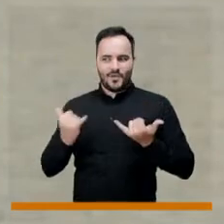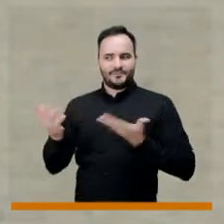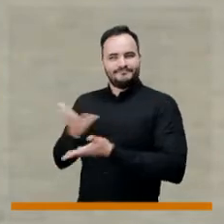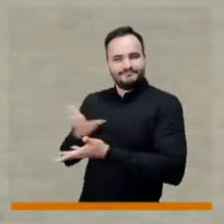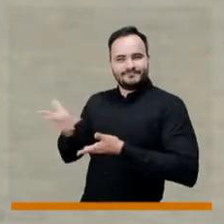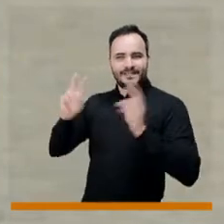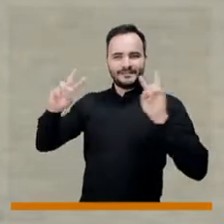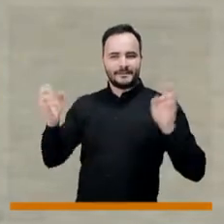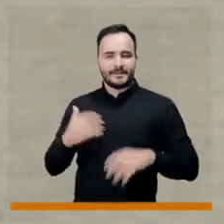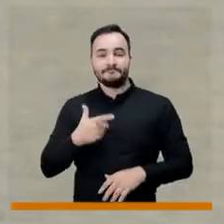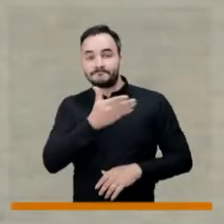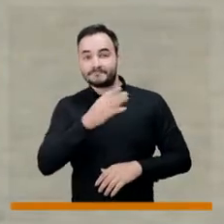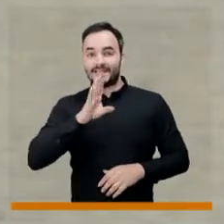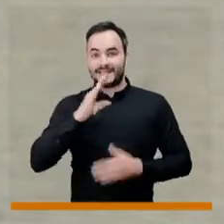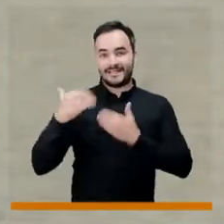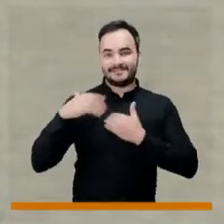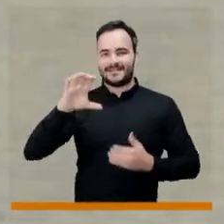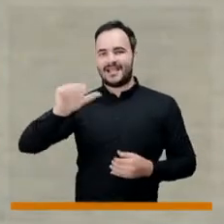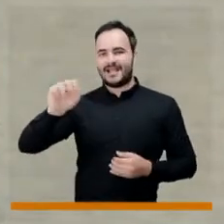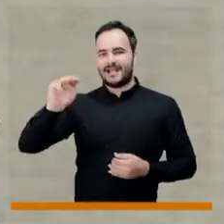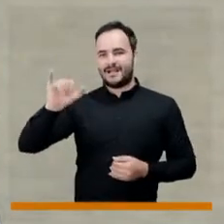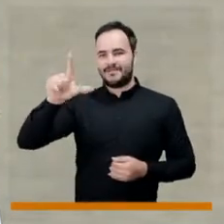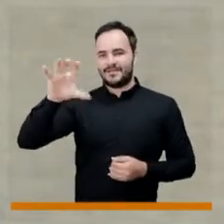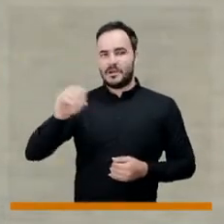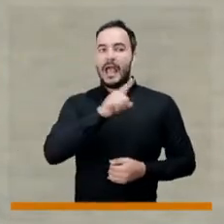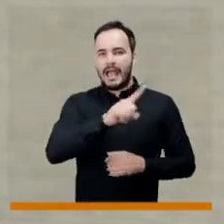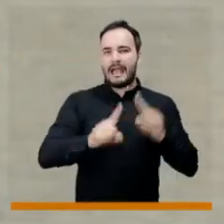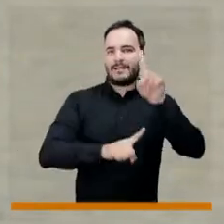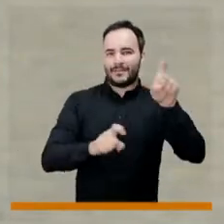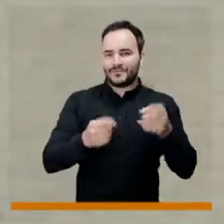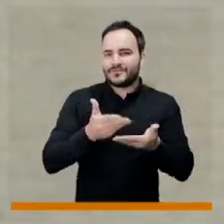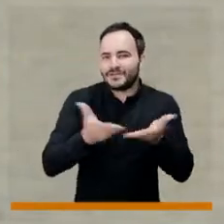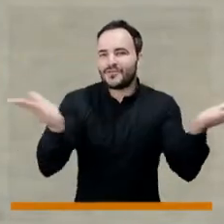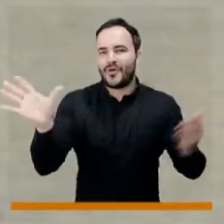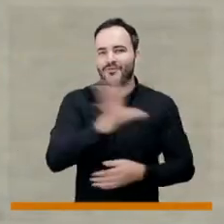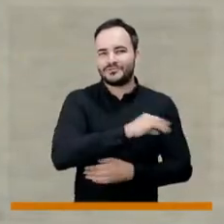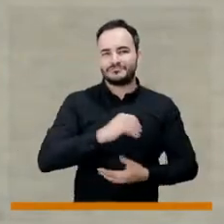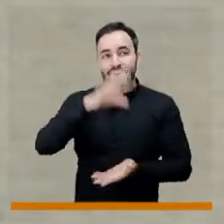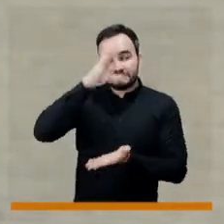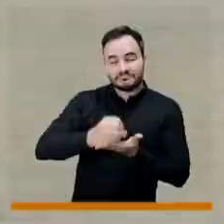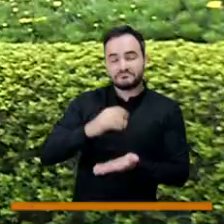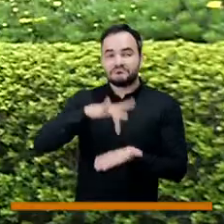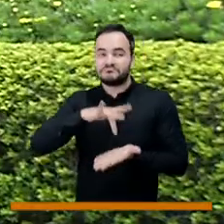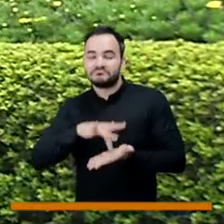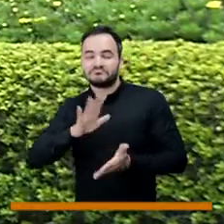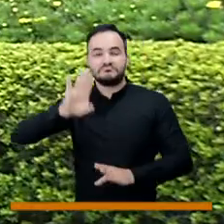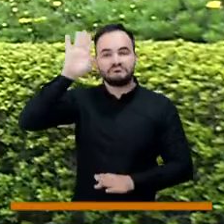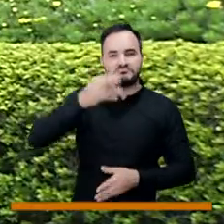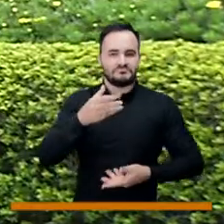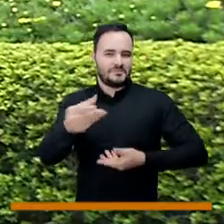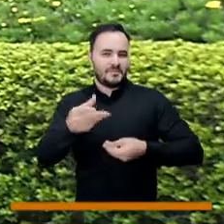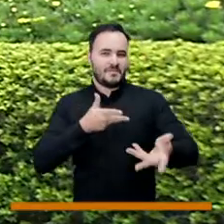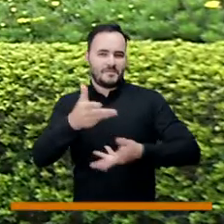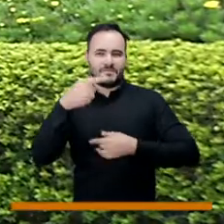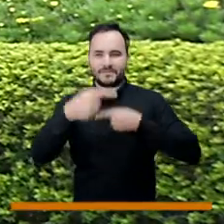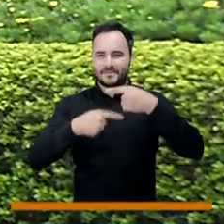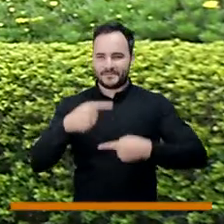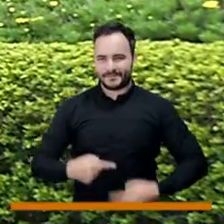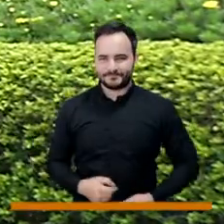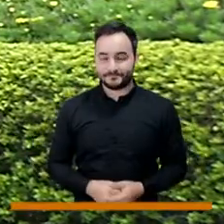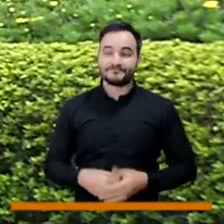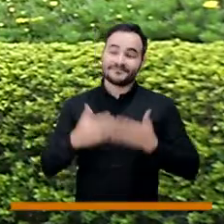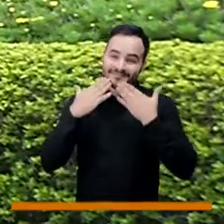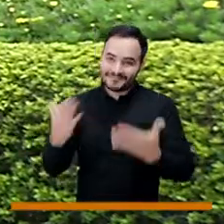para usted y cuál es el tema la pregunta planteada para que nuestros televidentes puedan participar catherine un cordial saludo para usted